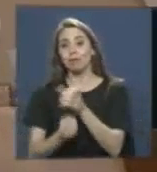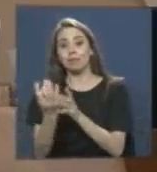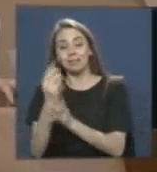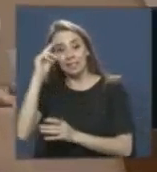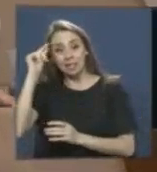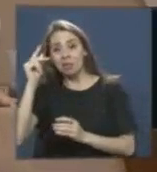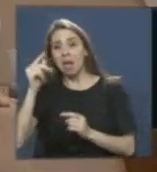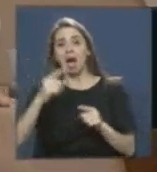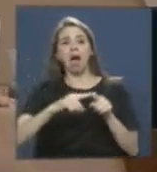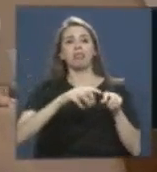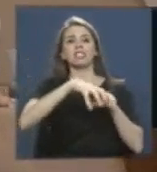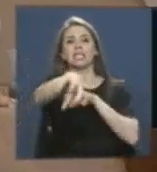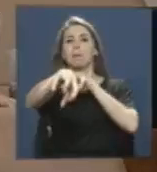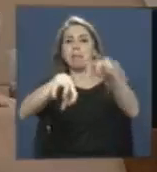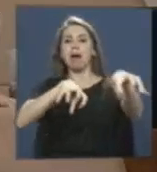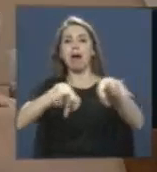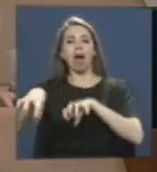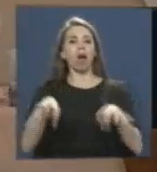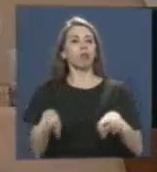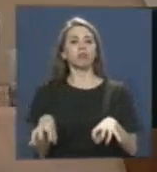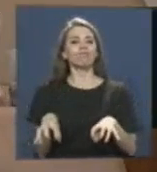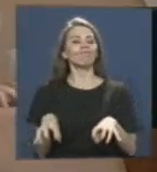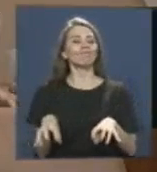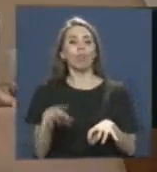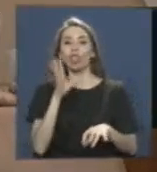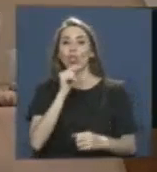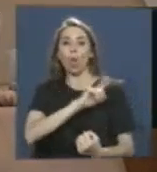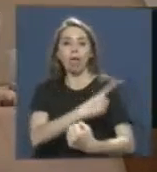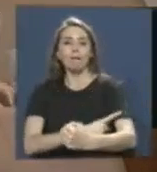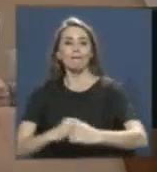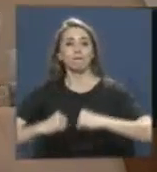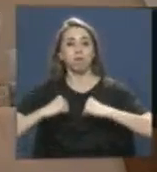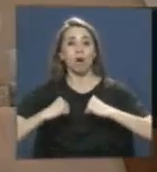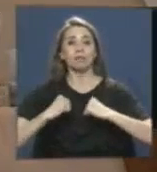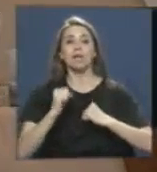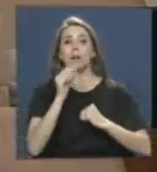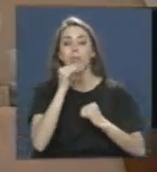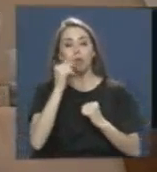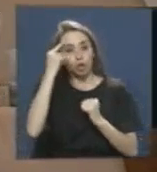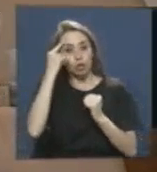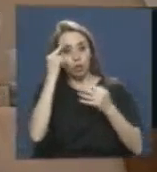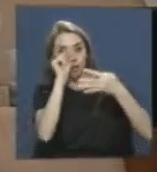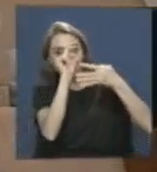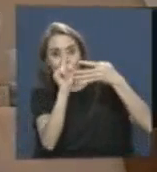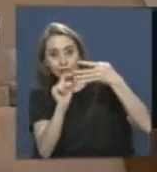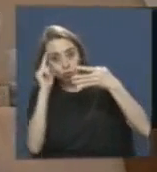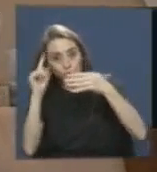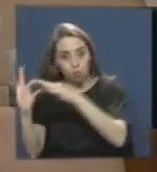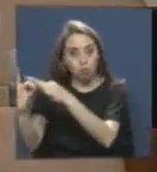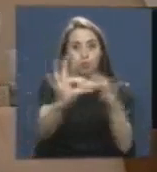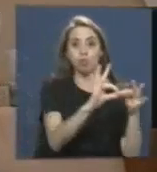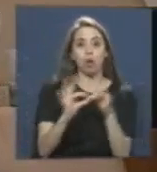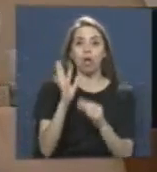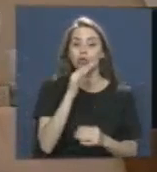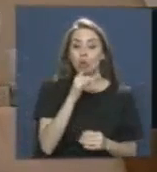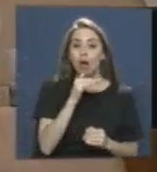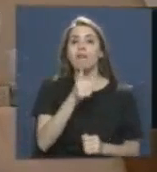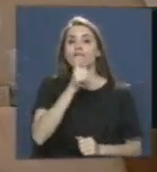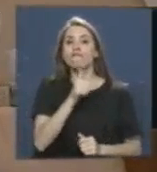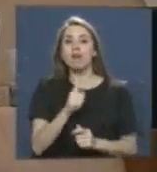están dispersos, restándole potencia por falta de alineamiento y sinergia, y también por falta de